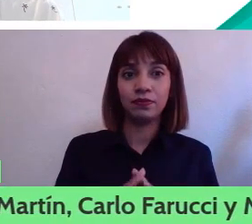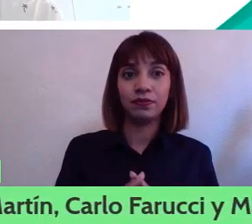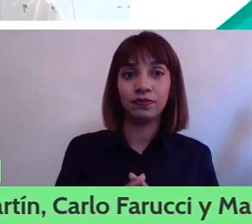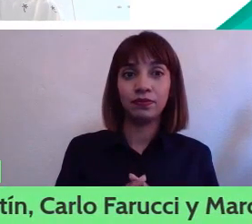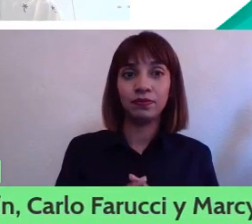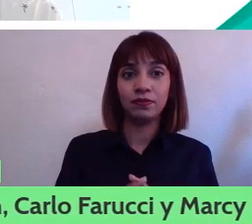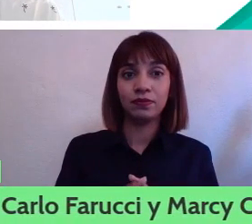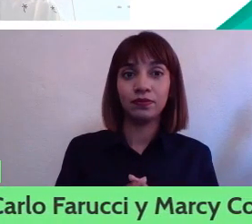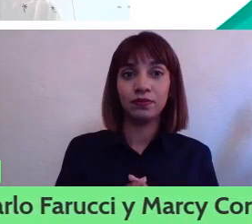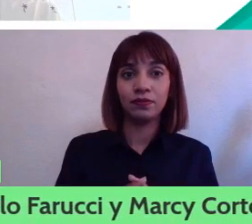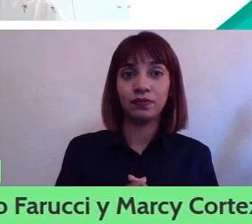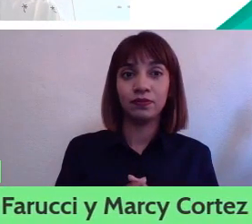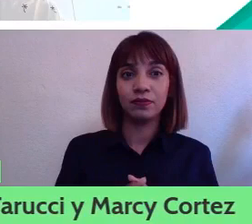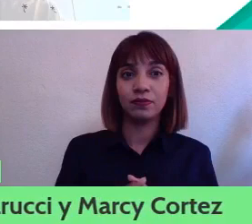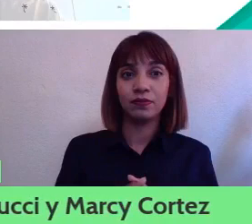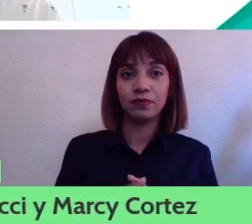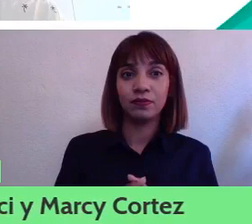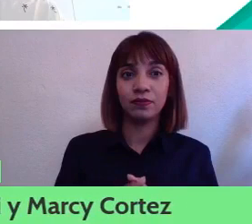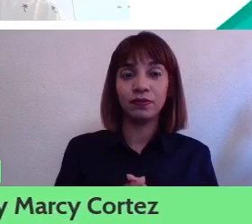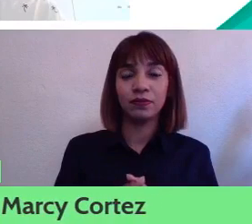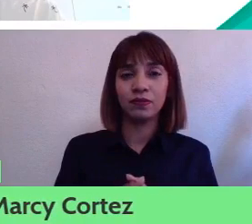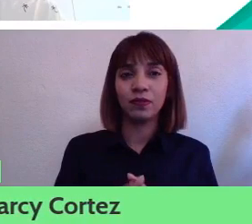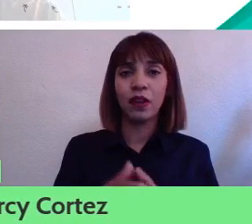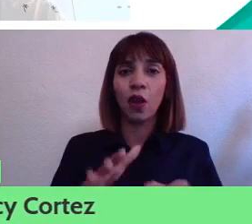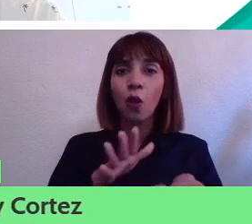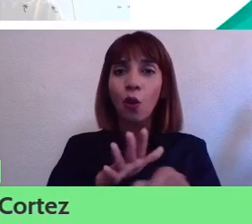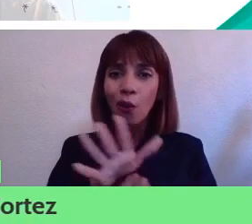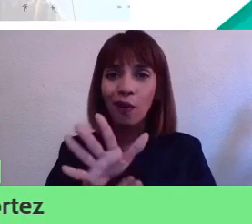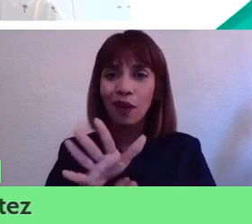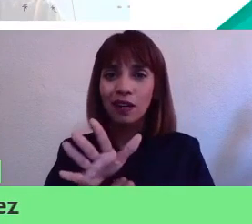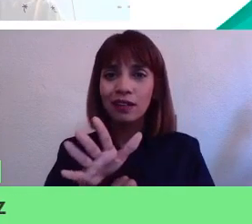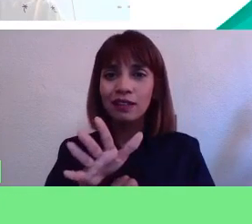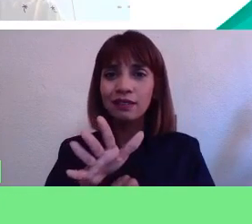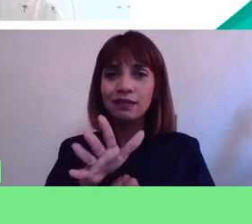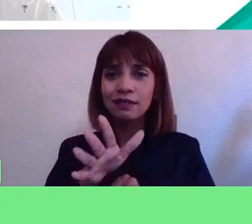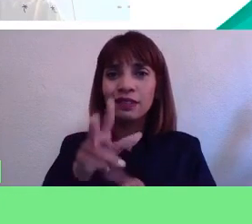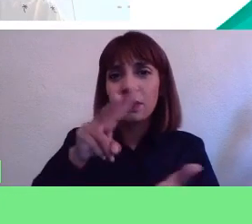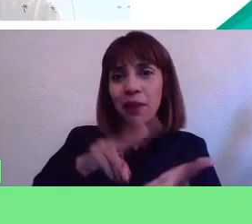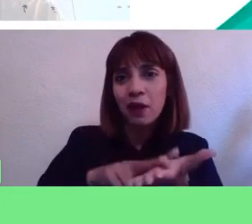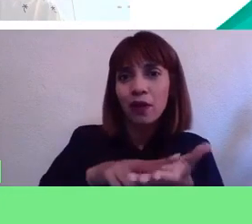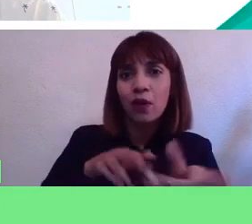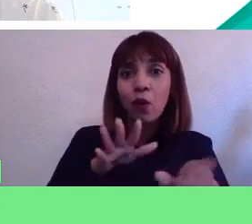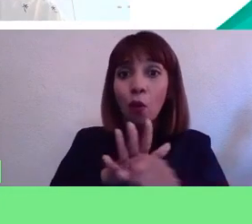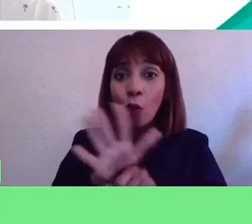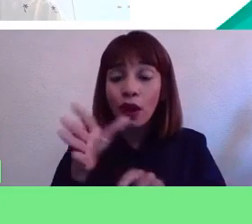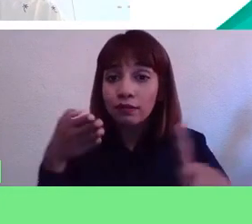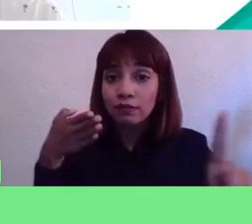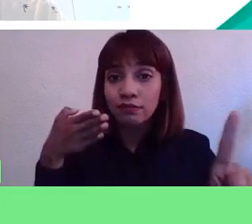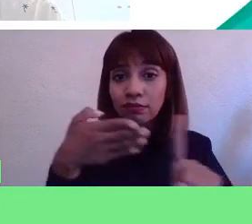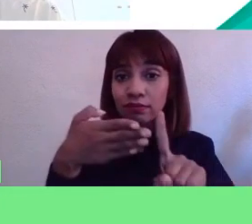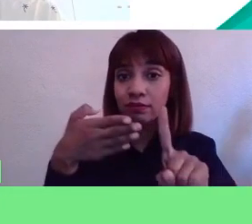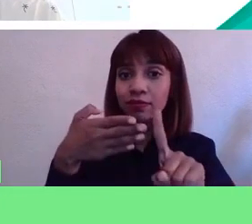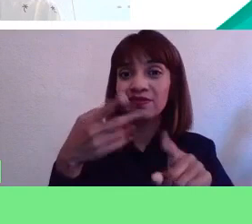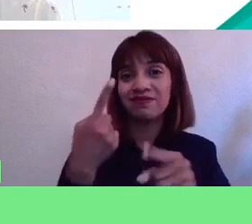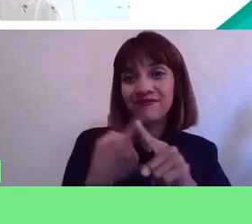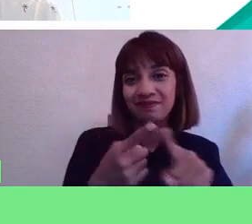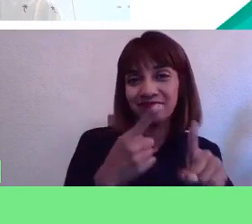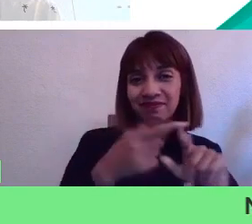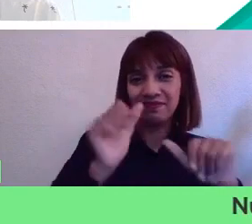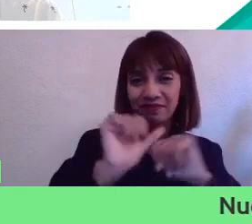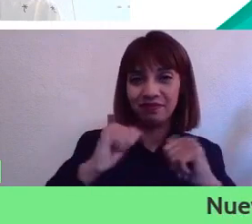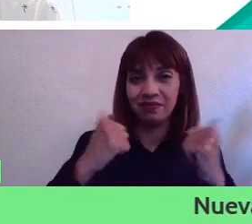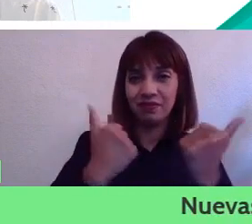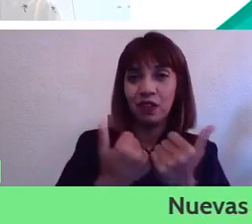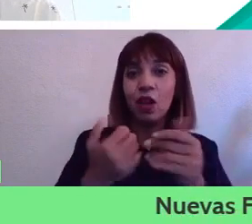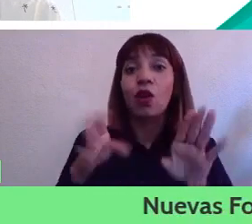digamos, qué peso tiene todo eso, ¿no? ¿Cuál es la cultura dentro de nuestra organización? ¿Cómo estamos tratando de aportar